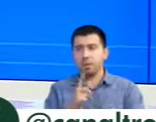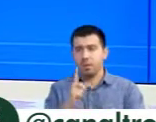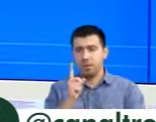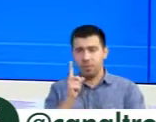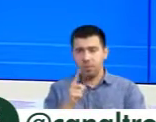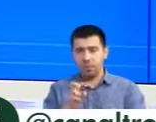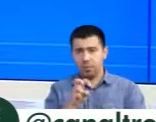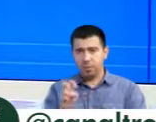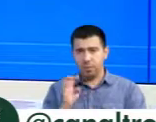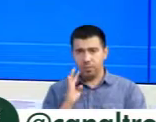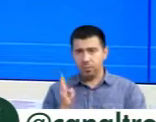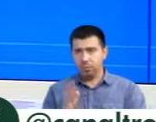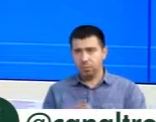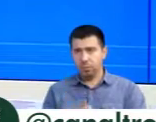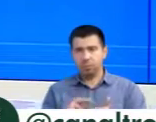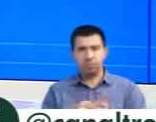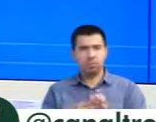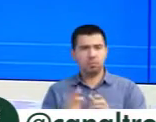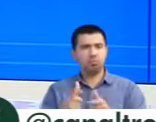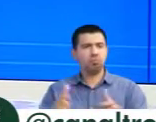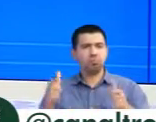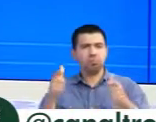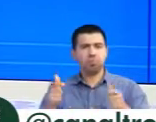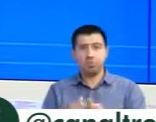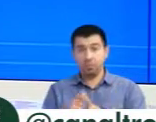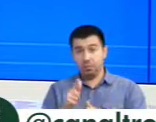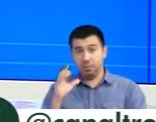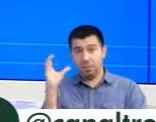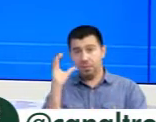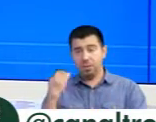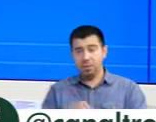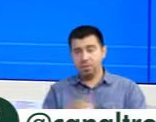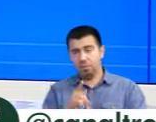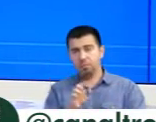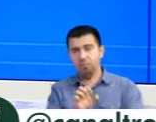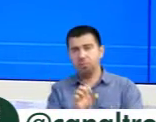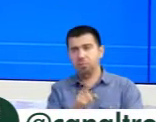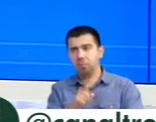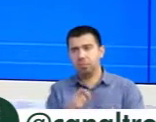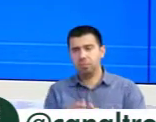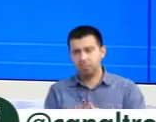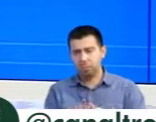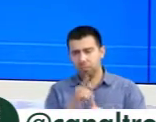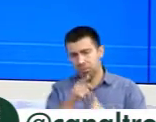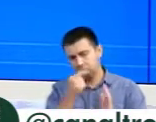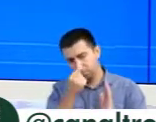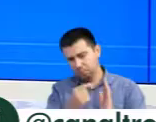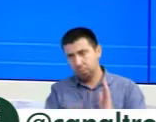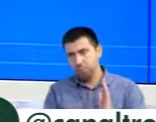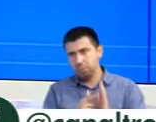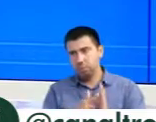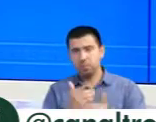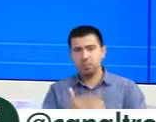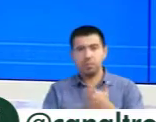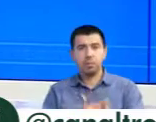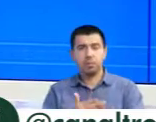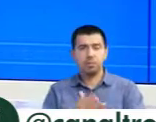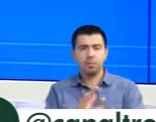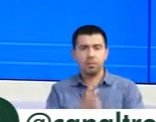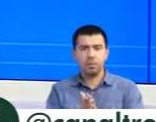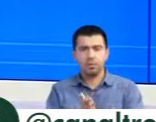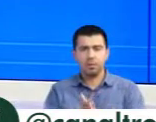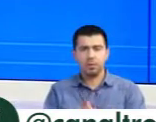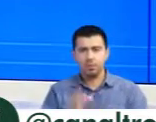posición frente a lo que significa que el Congreso de la República sea la entidad que refrende el proceso de paz. Los detalles los tenemos a esta hora con